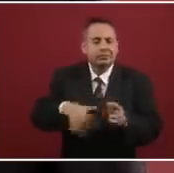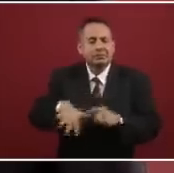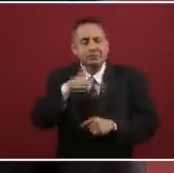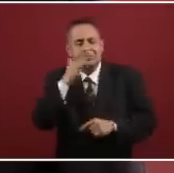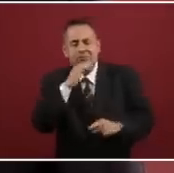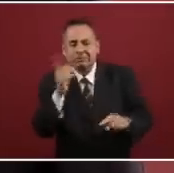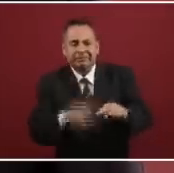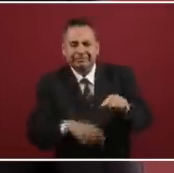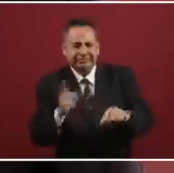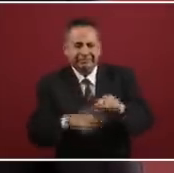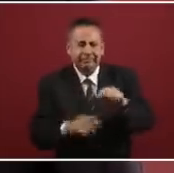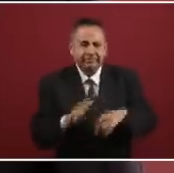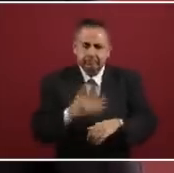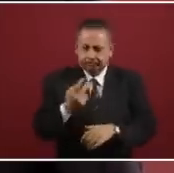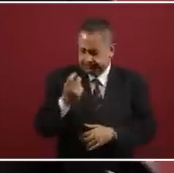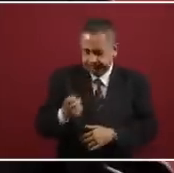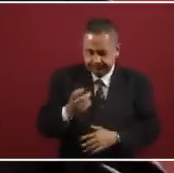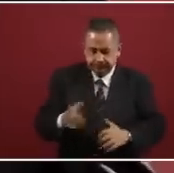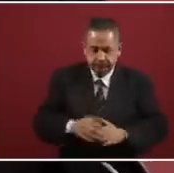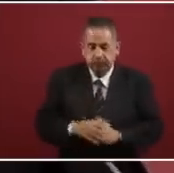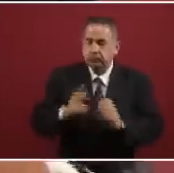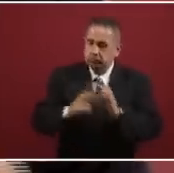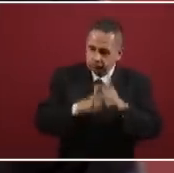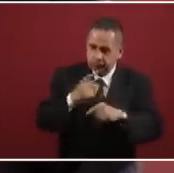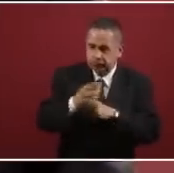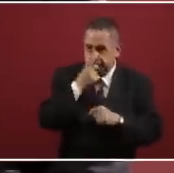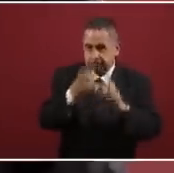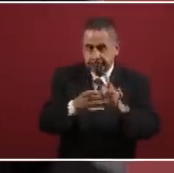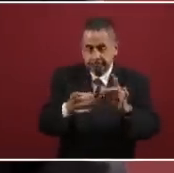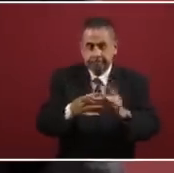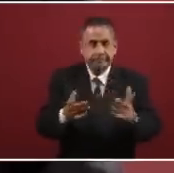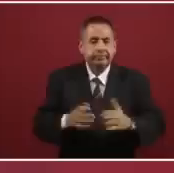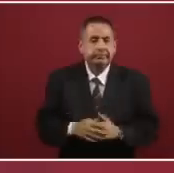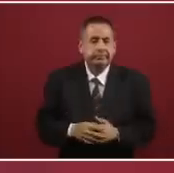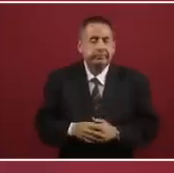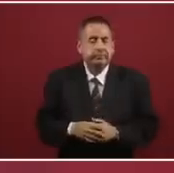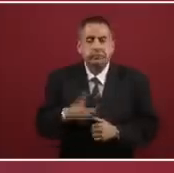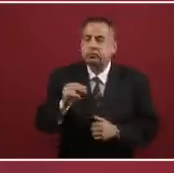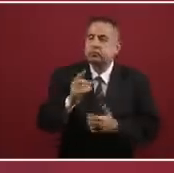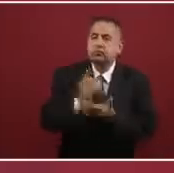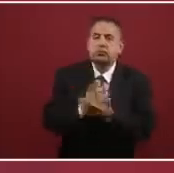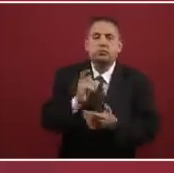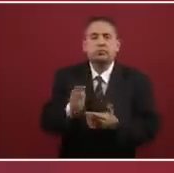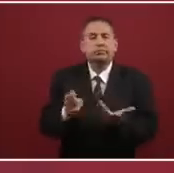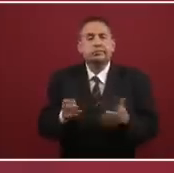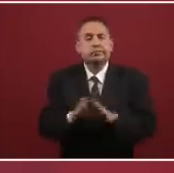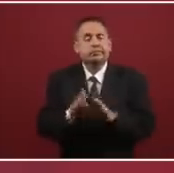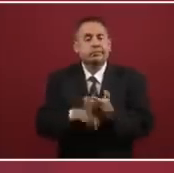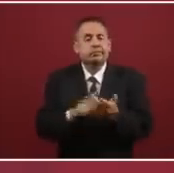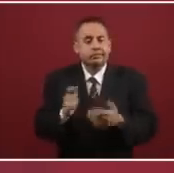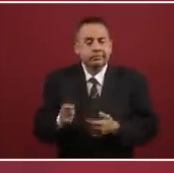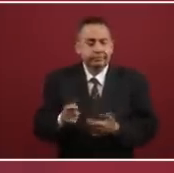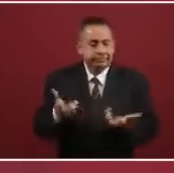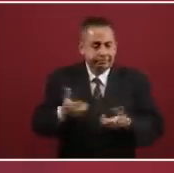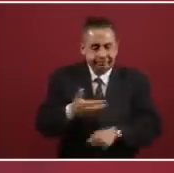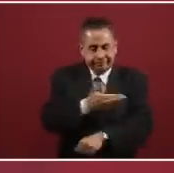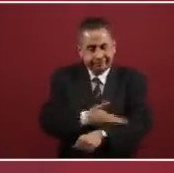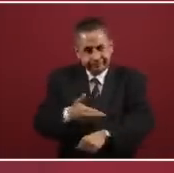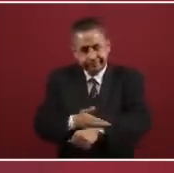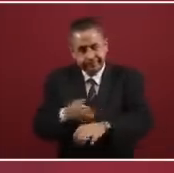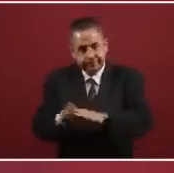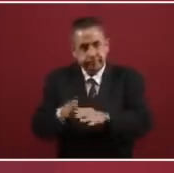corrupción, que repito, no solo es que tenemos que actuar con